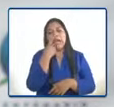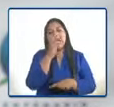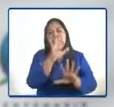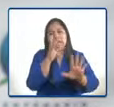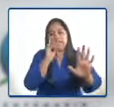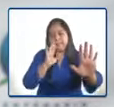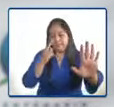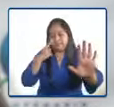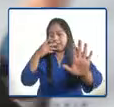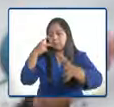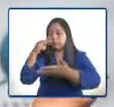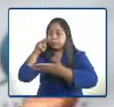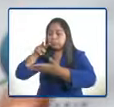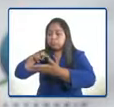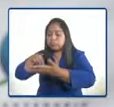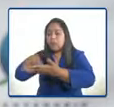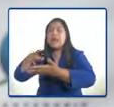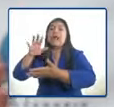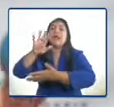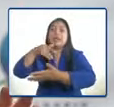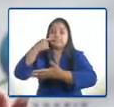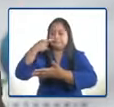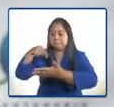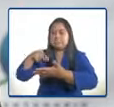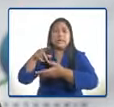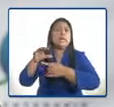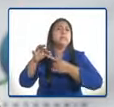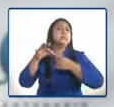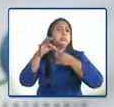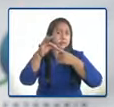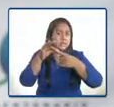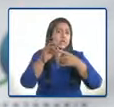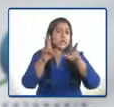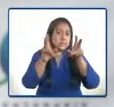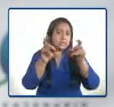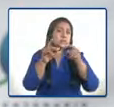ver la capacidad. Hemos tenido casos especiales